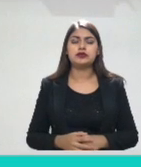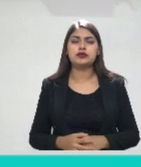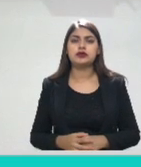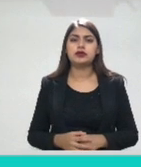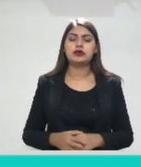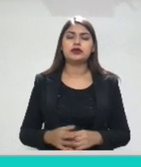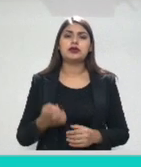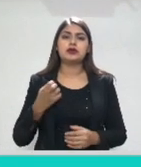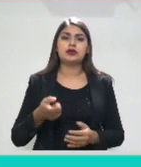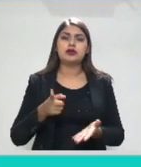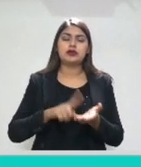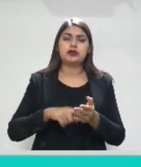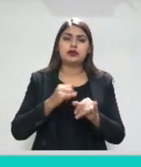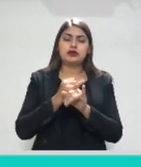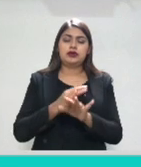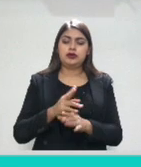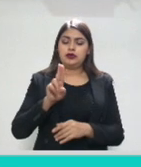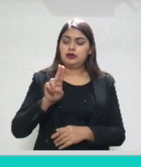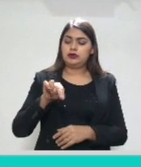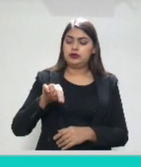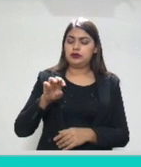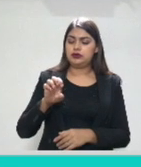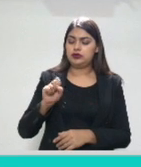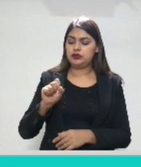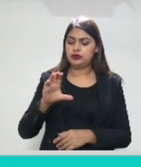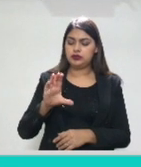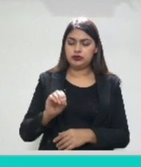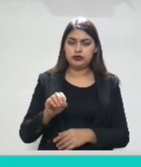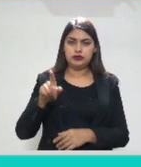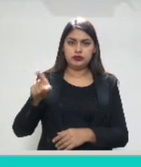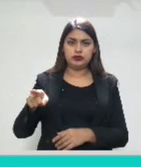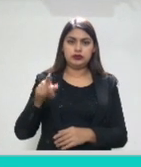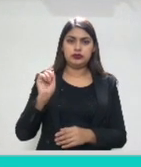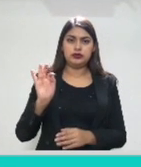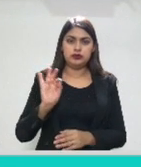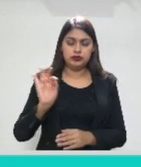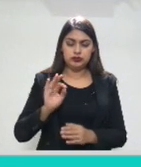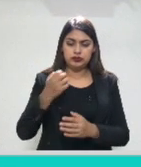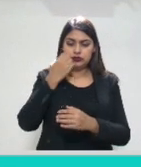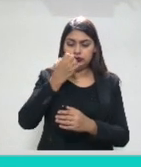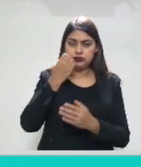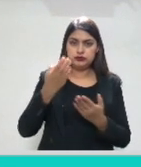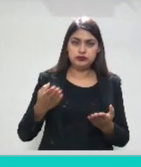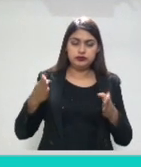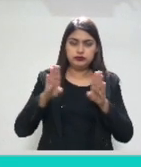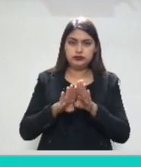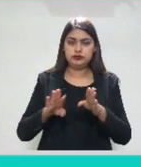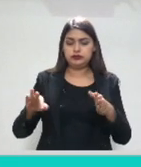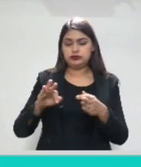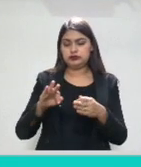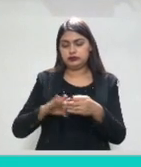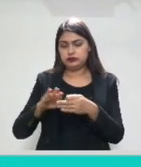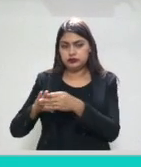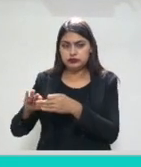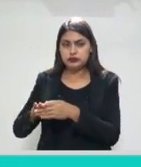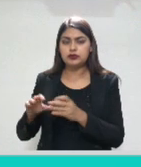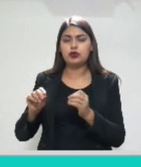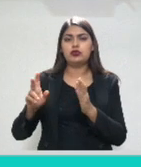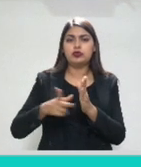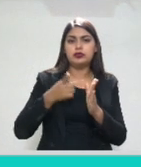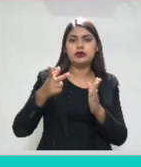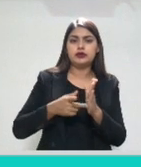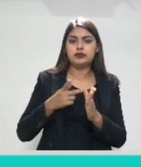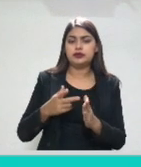según información publicada por la unesco los cierres prolongados y repetidos de las aulas y los centros educativos durante